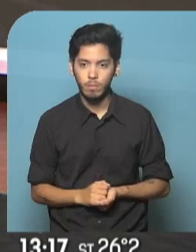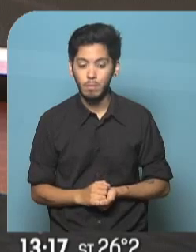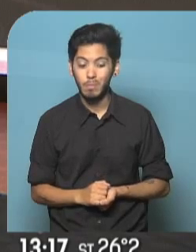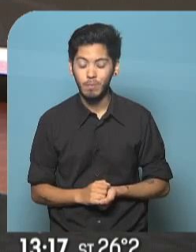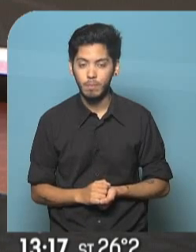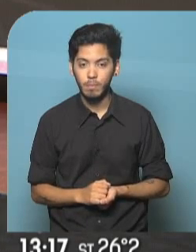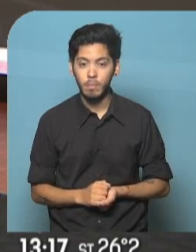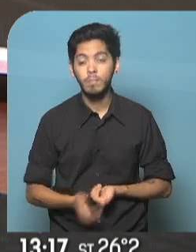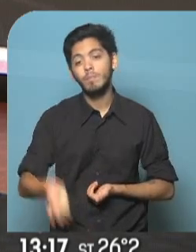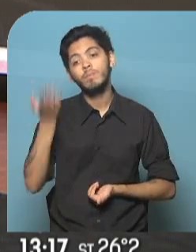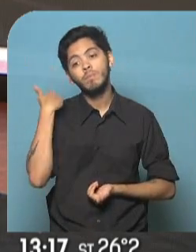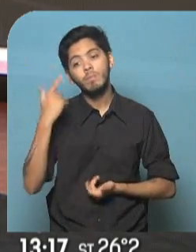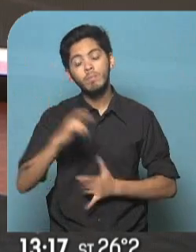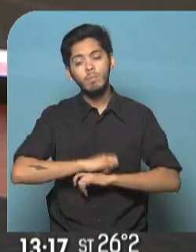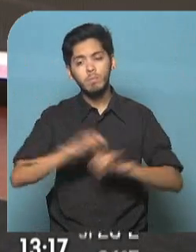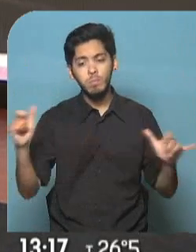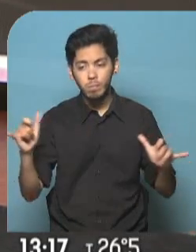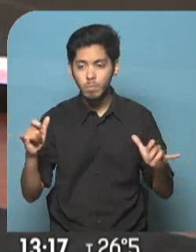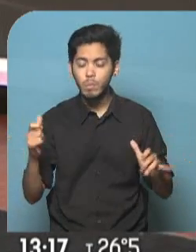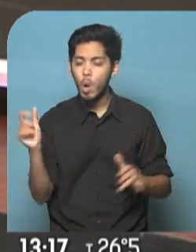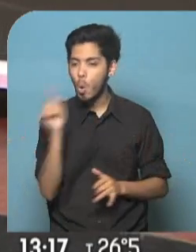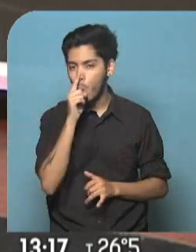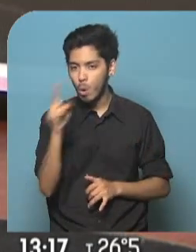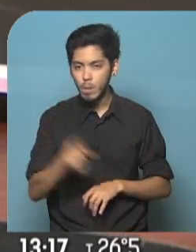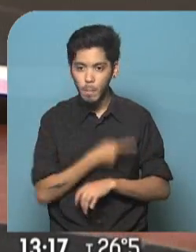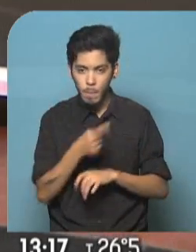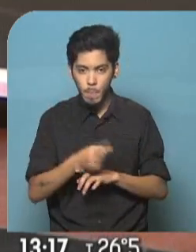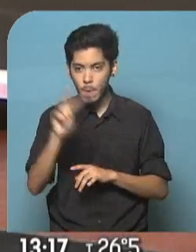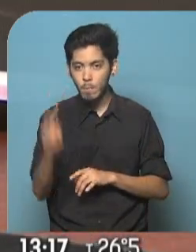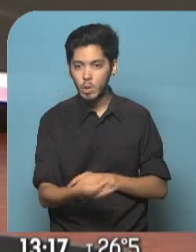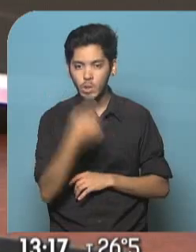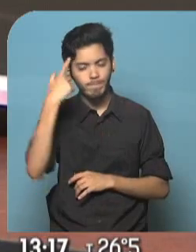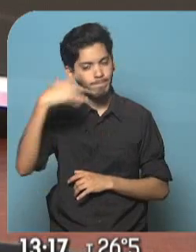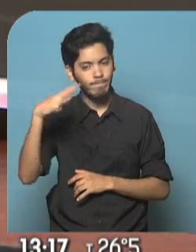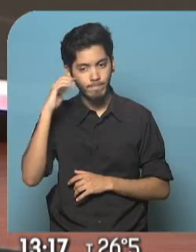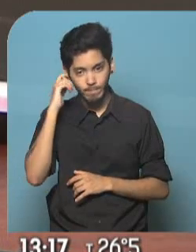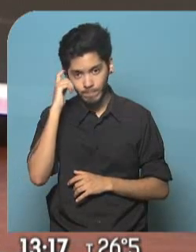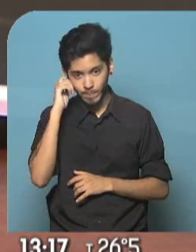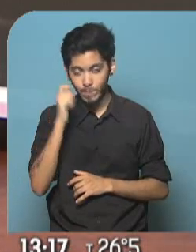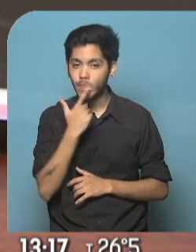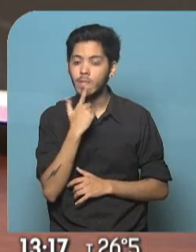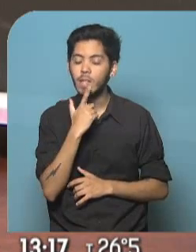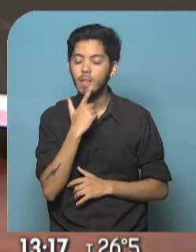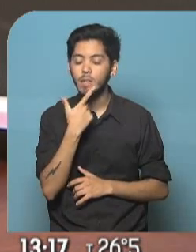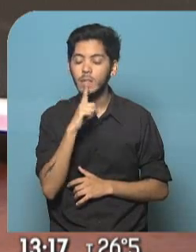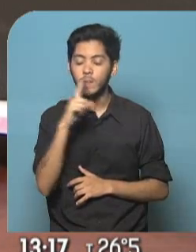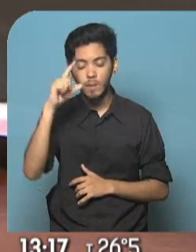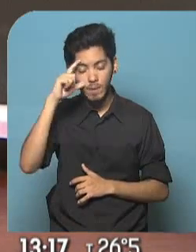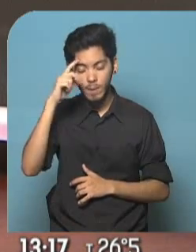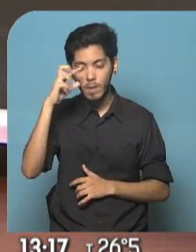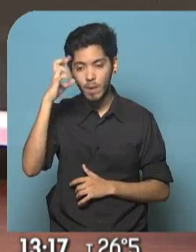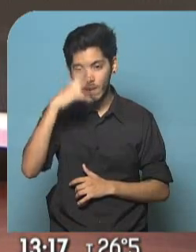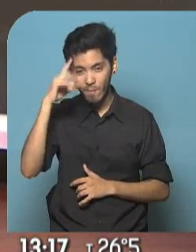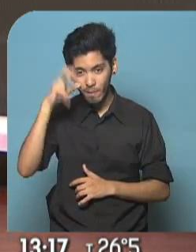y hacerse conocida esta noticia en las últimas horas porque murió el brillante físico británico stephen hawking un hombre que